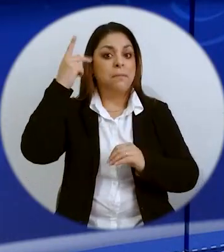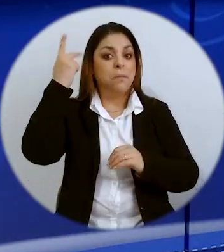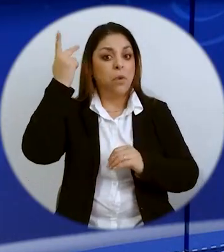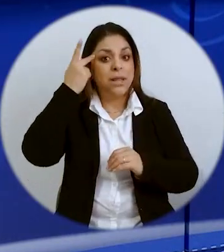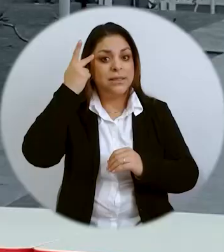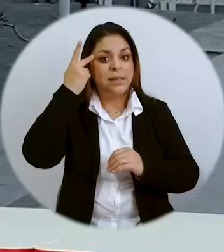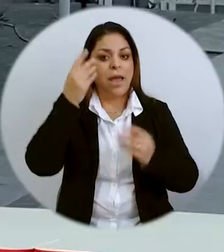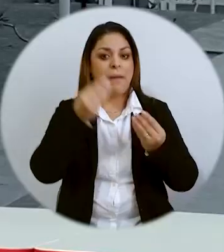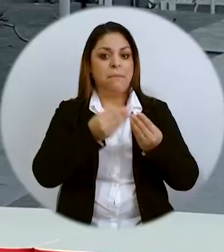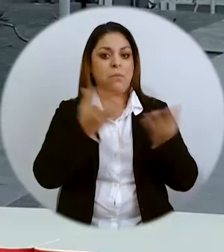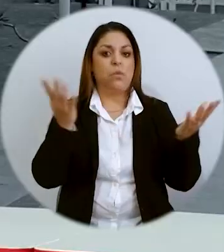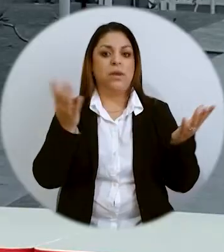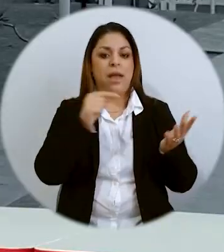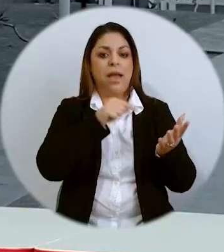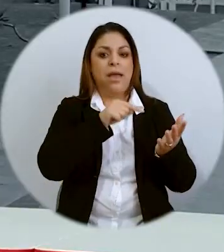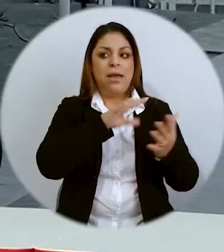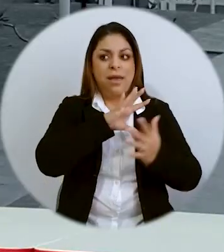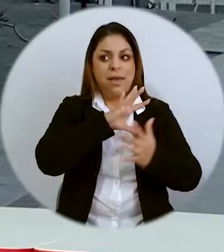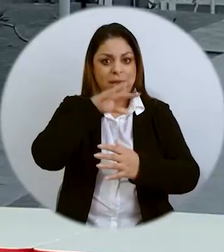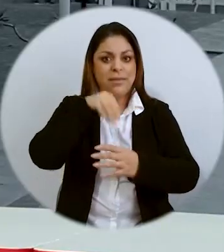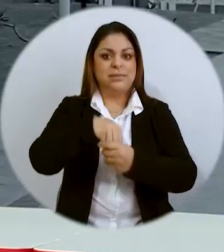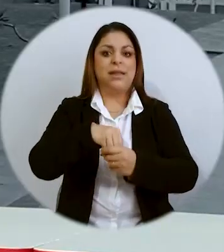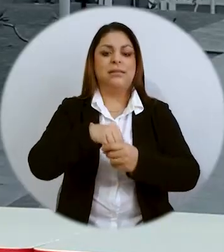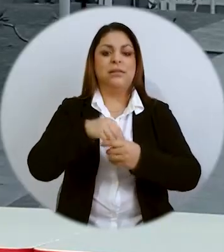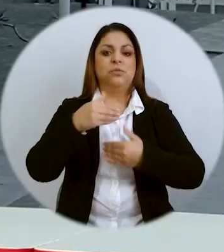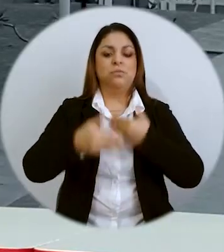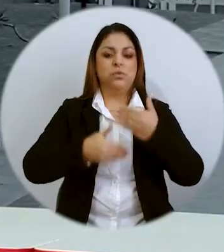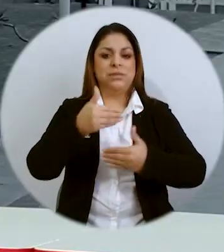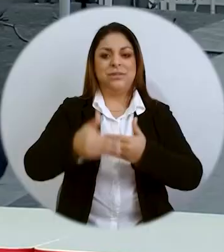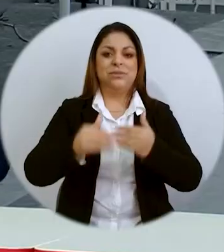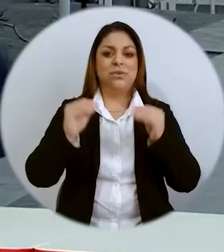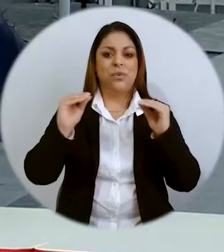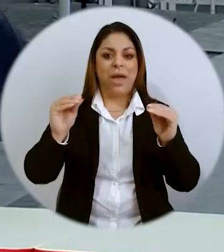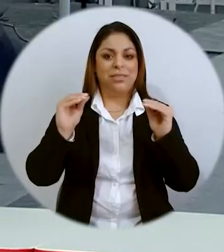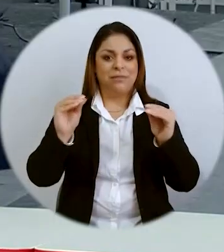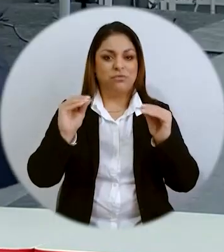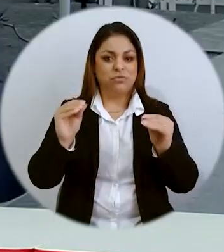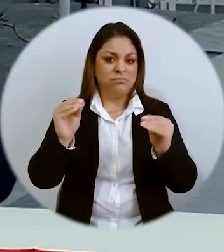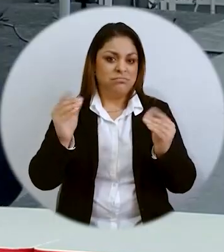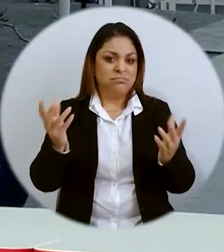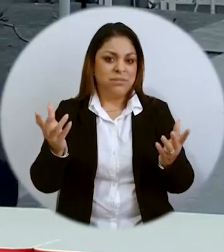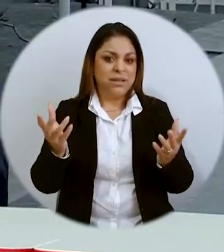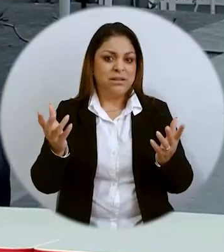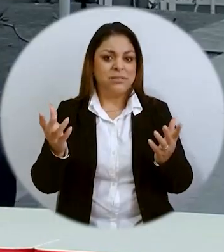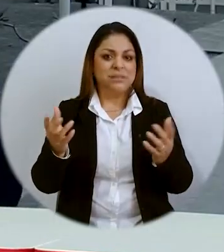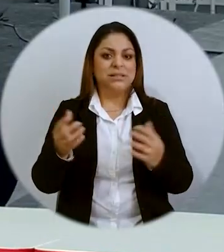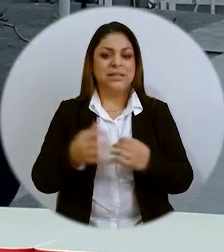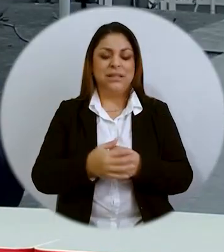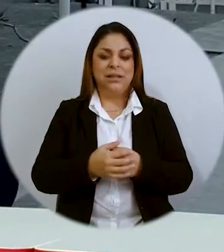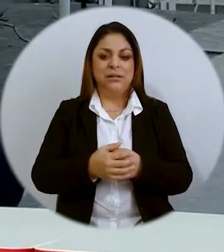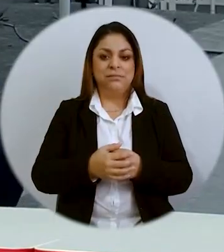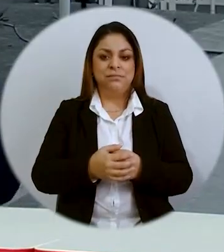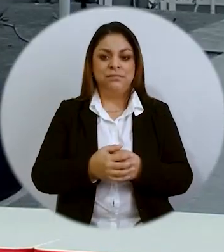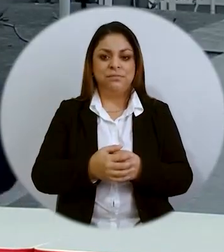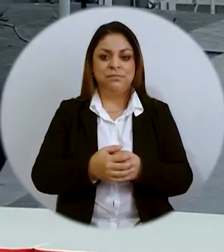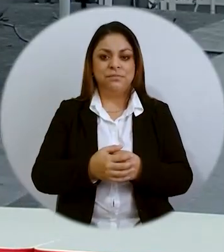una política pública que inserte en los procesos educativos y que sea